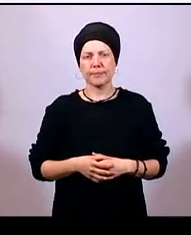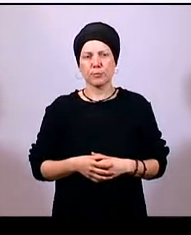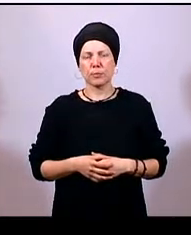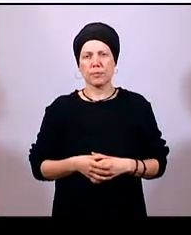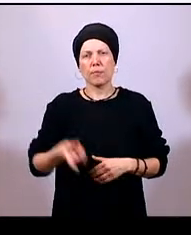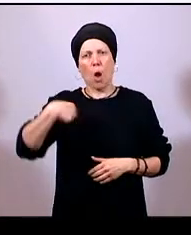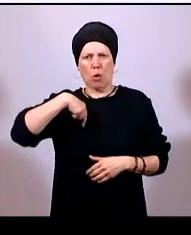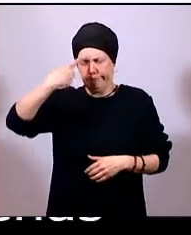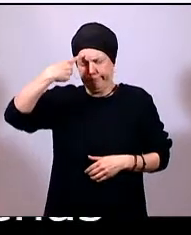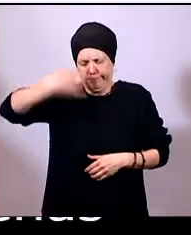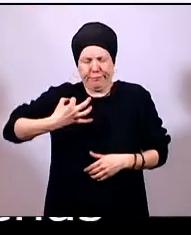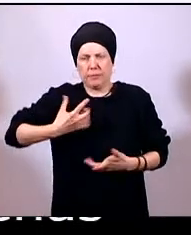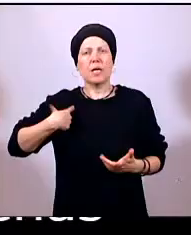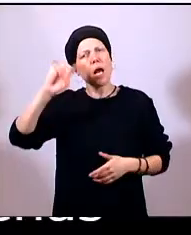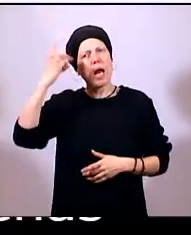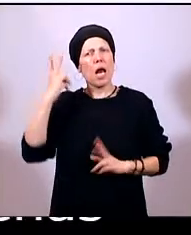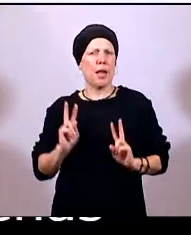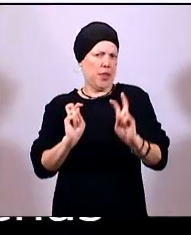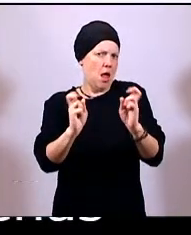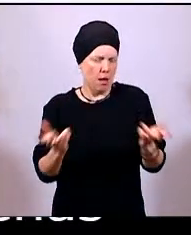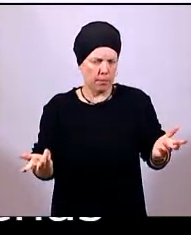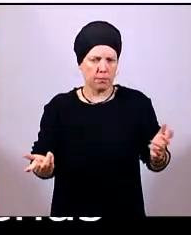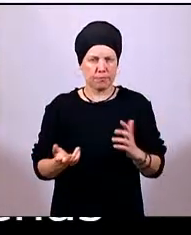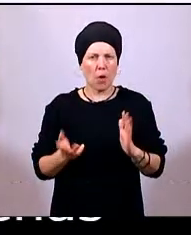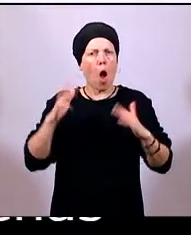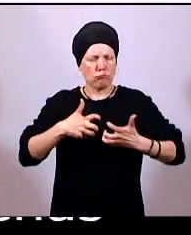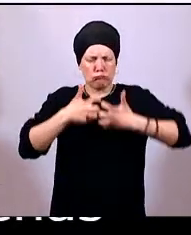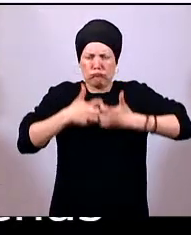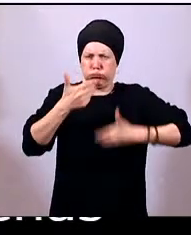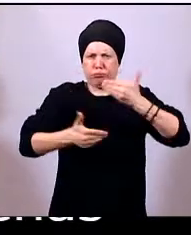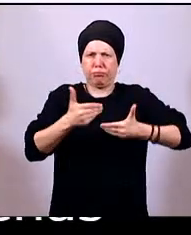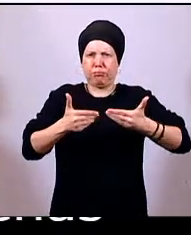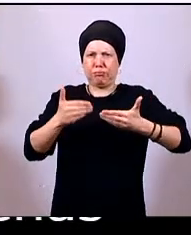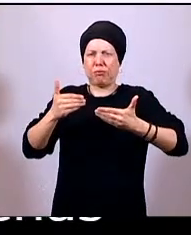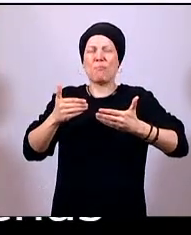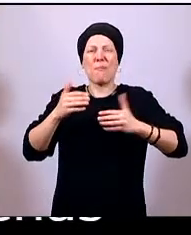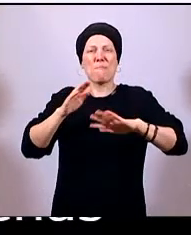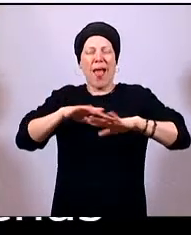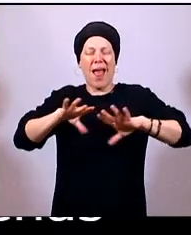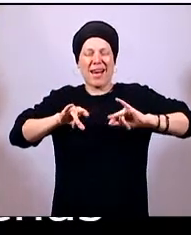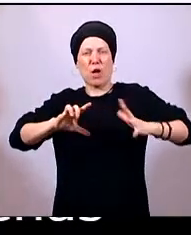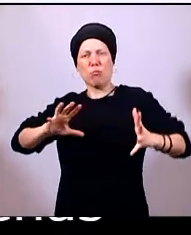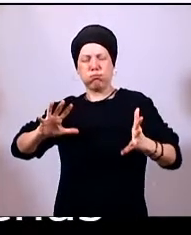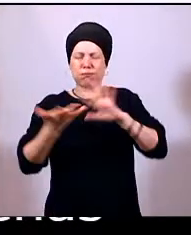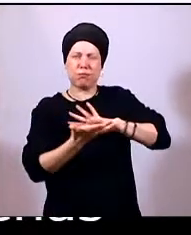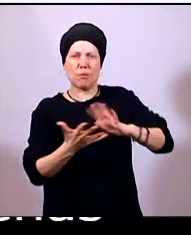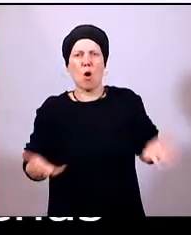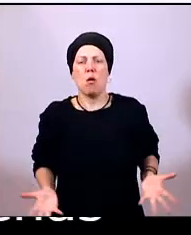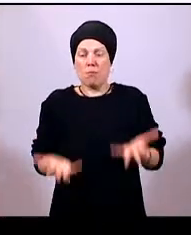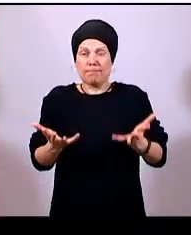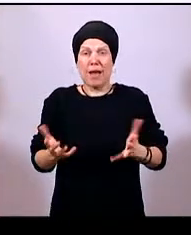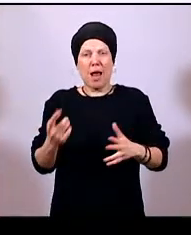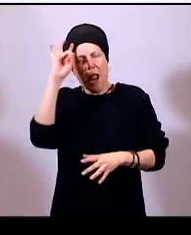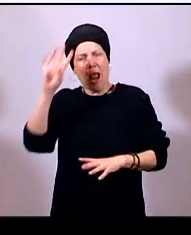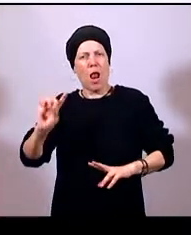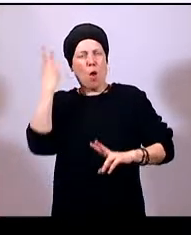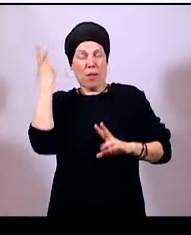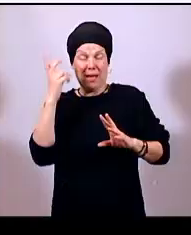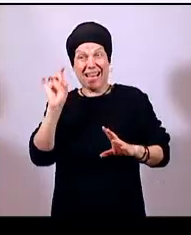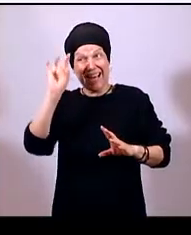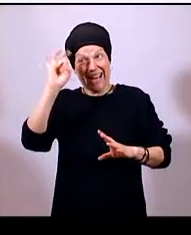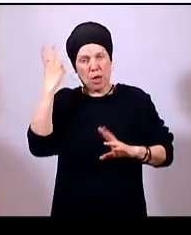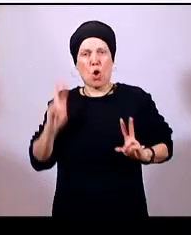Estamos convencidos de que esta iniciativa va a ser un motor de cambio más para nuestra región, impulsando la innovación y fortaleciendo el tejido